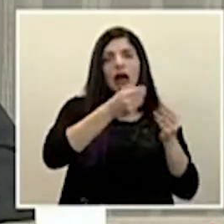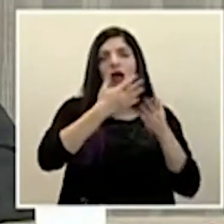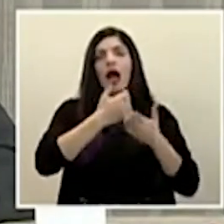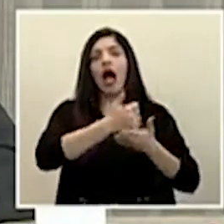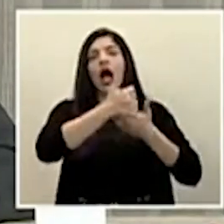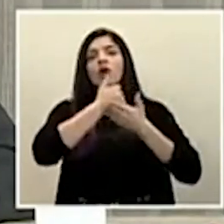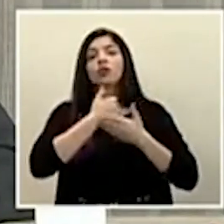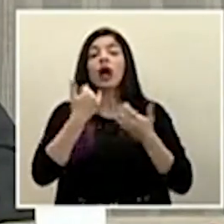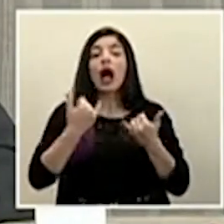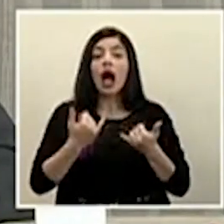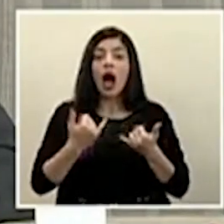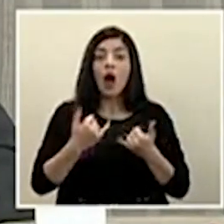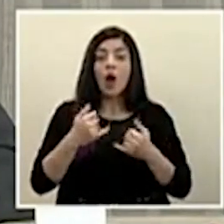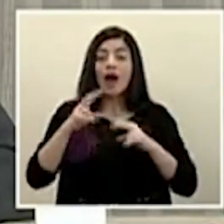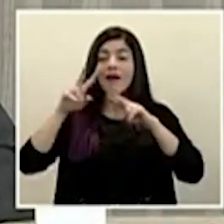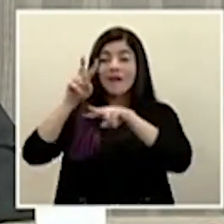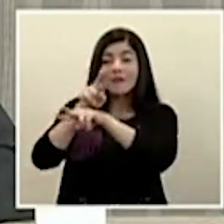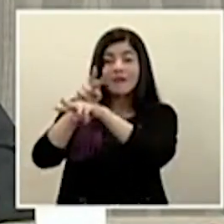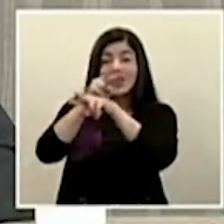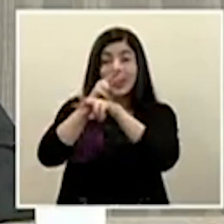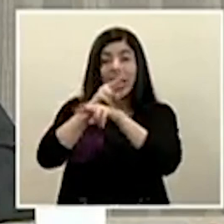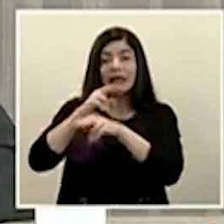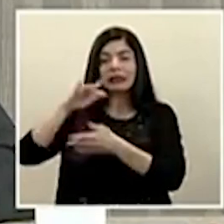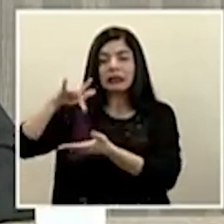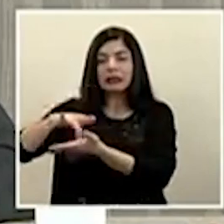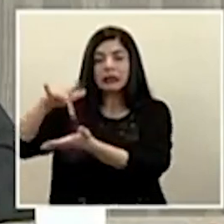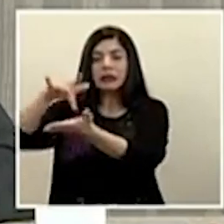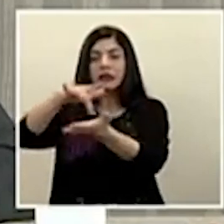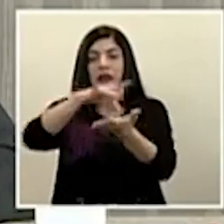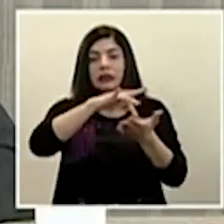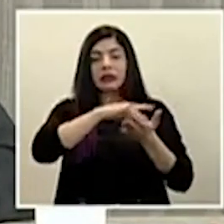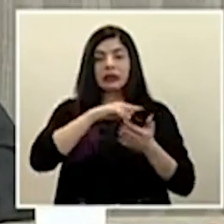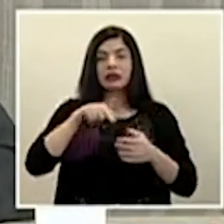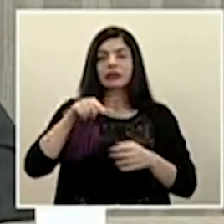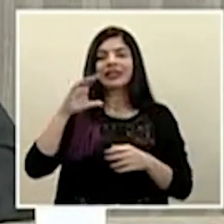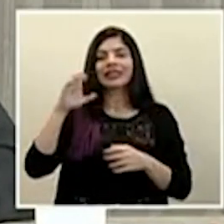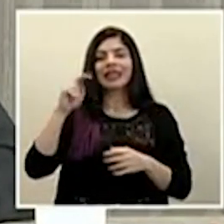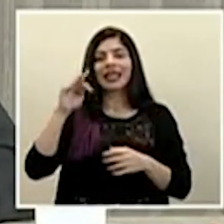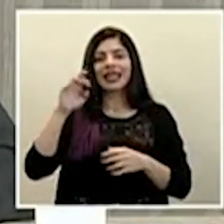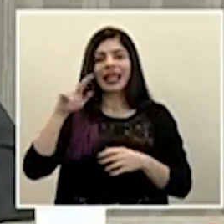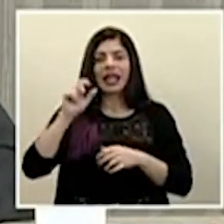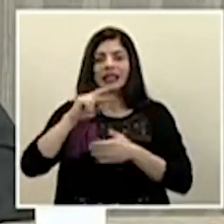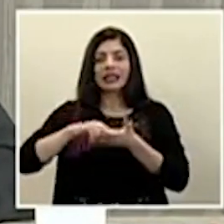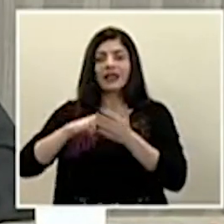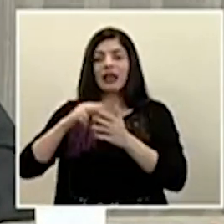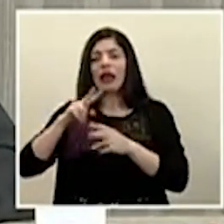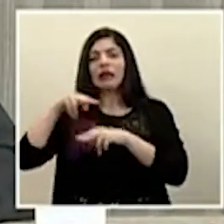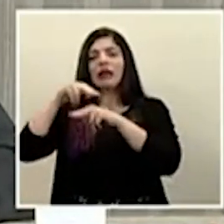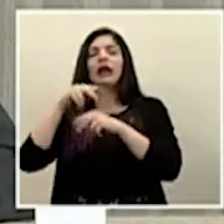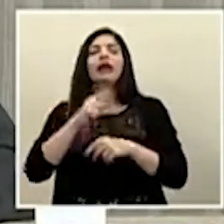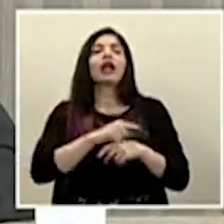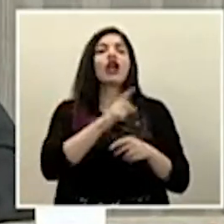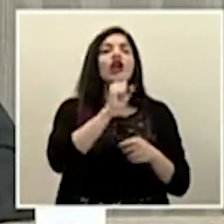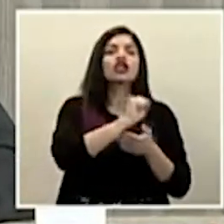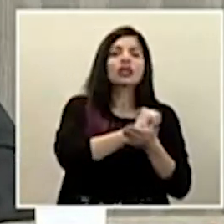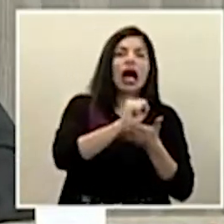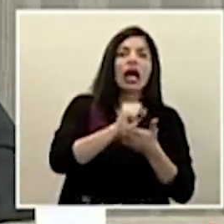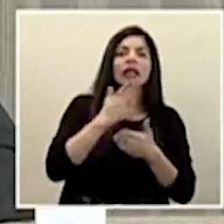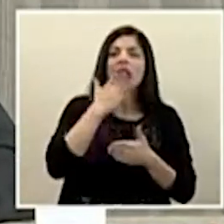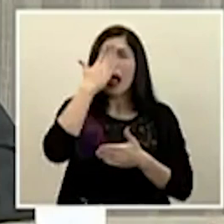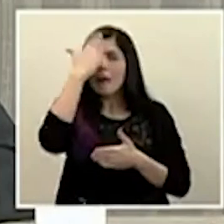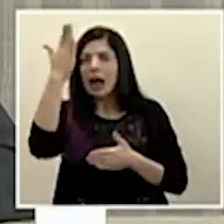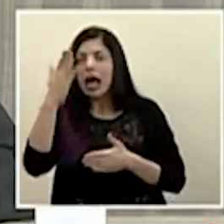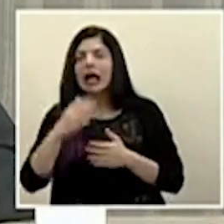en un incremento en la vigilancia centinela, que son puntos estratégicos en el país, en diferentes zonas, en Los Santos, en Talamanca, en Grano de